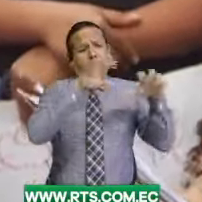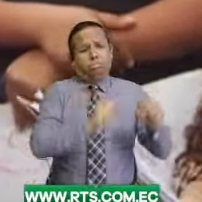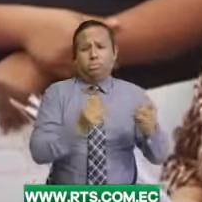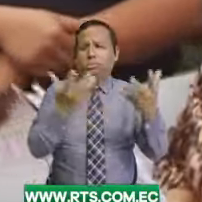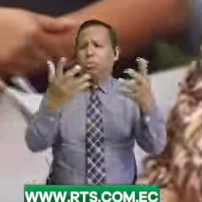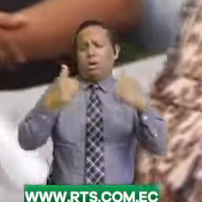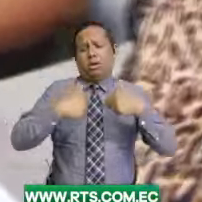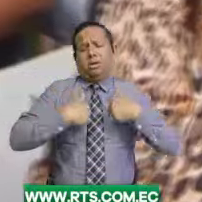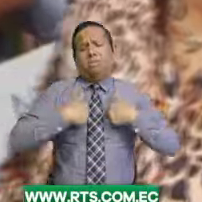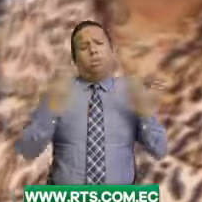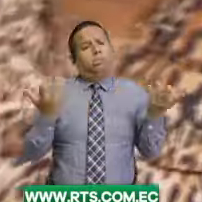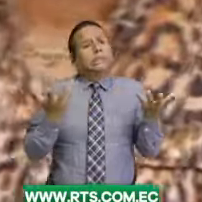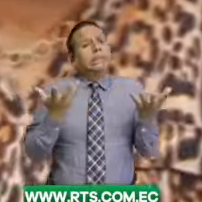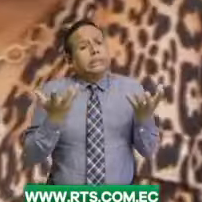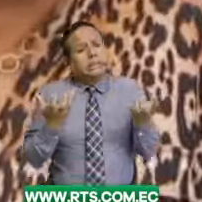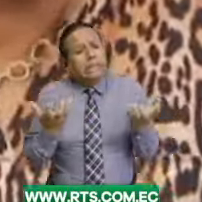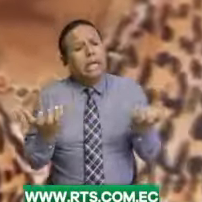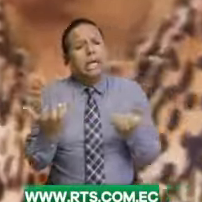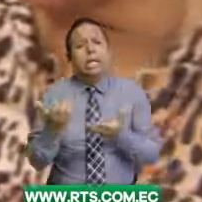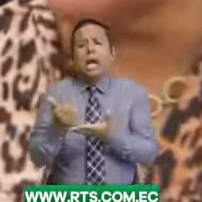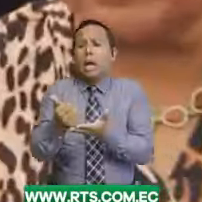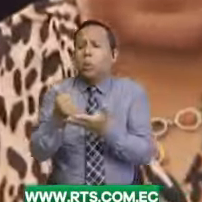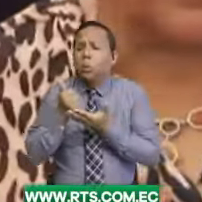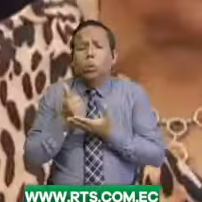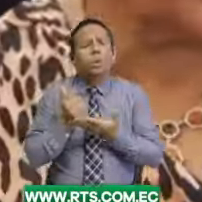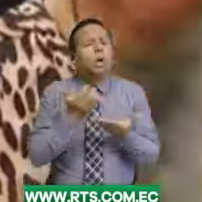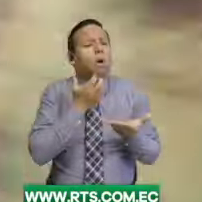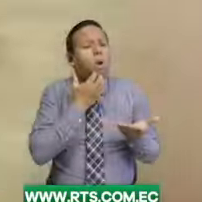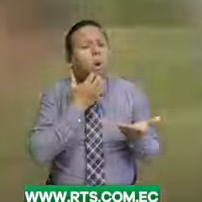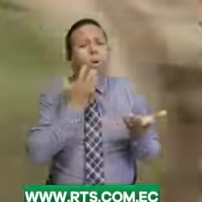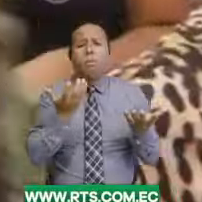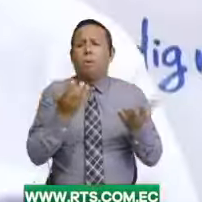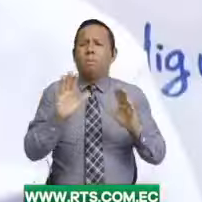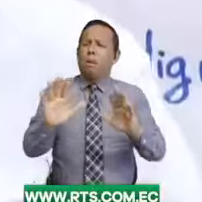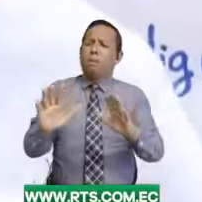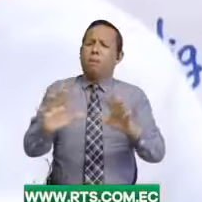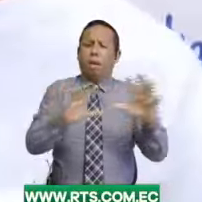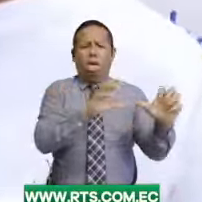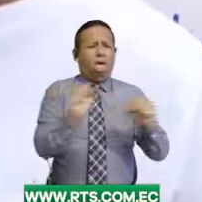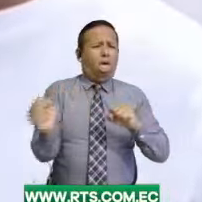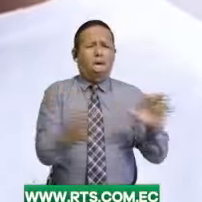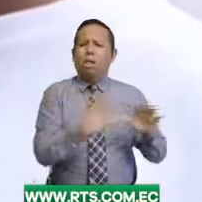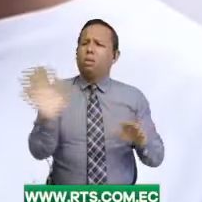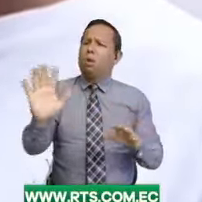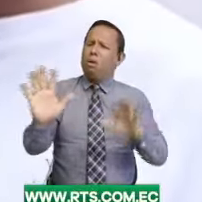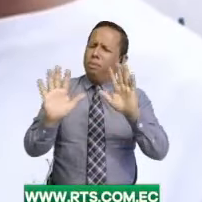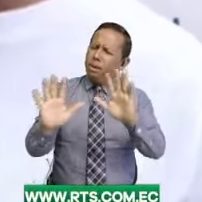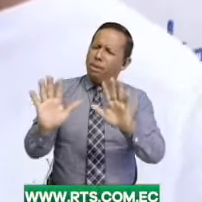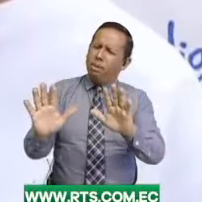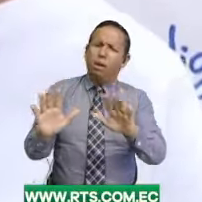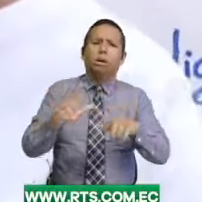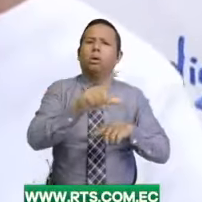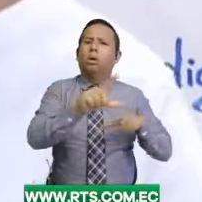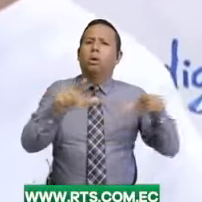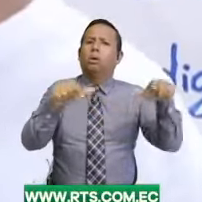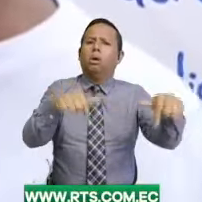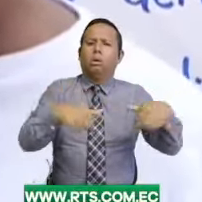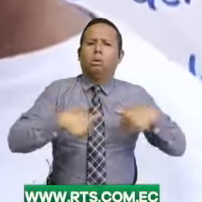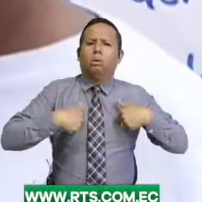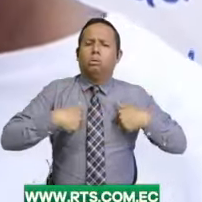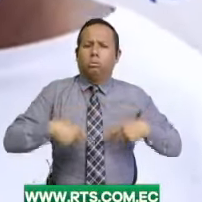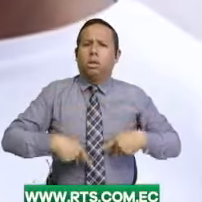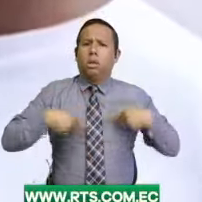que estaban allí en busca de una alternativa al desalojo. Aún no aparece el dueño de ese lugar donde yo me